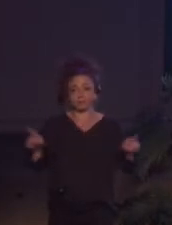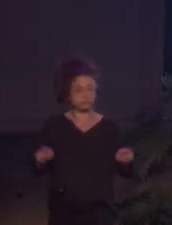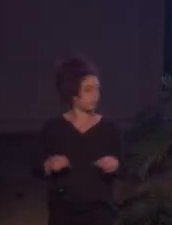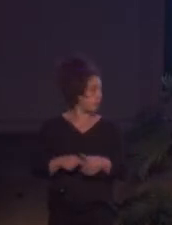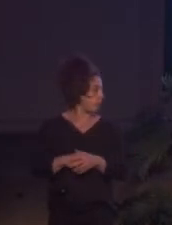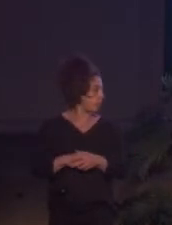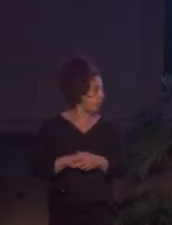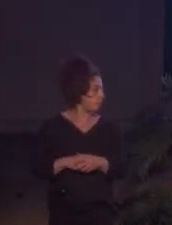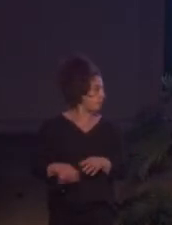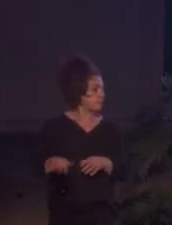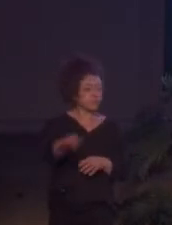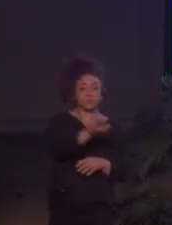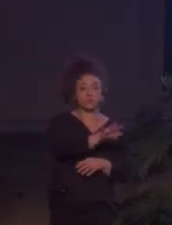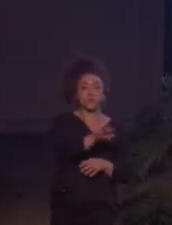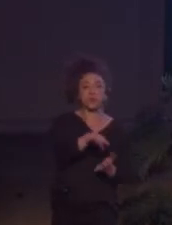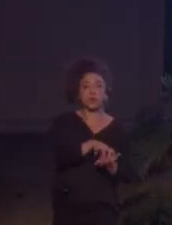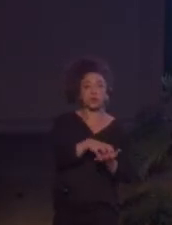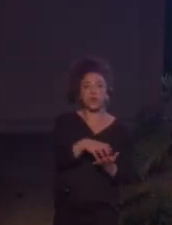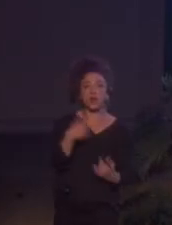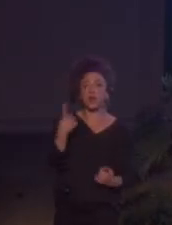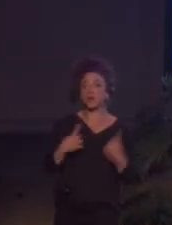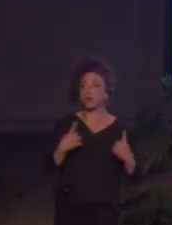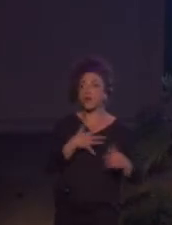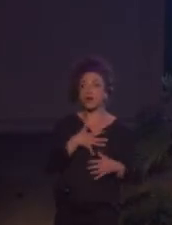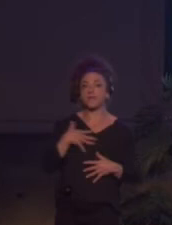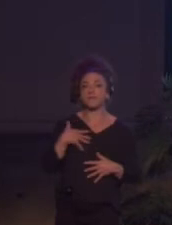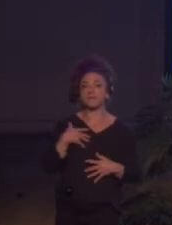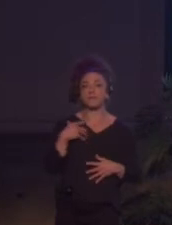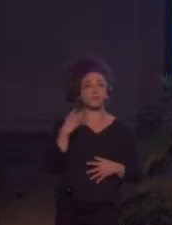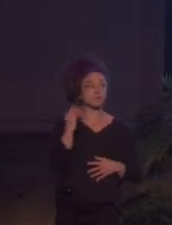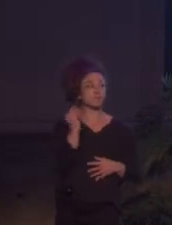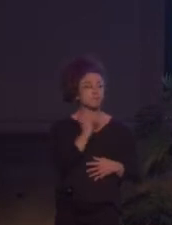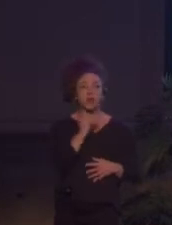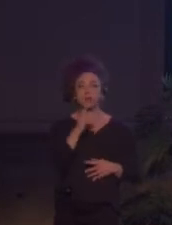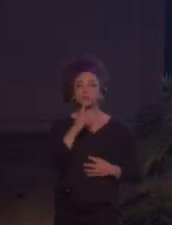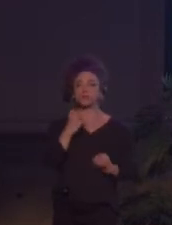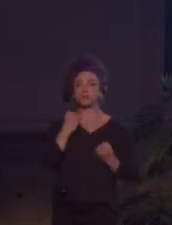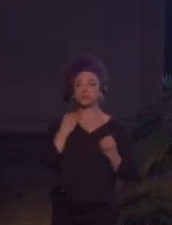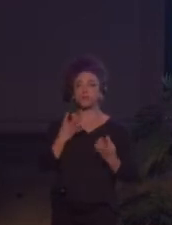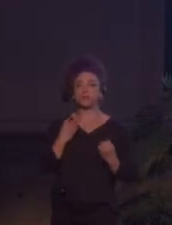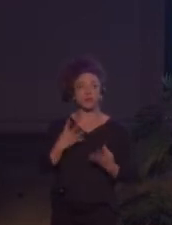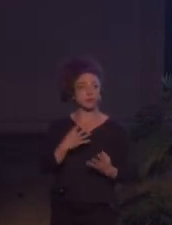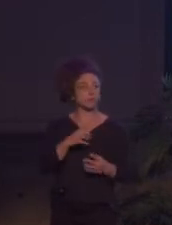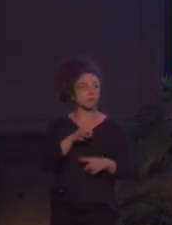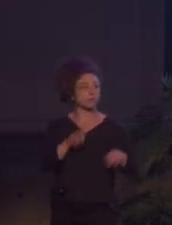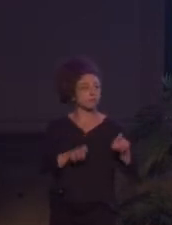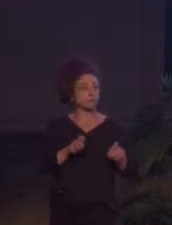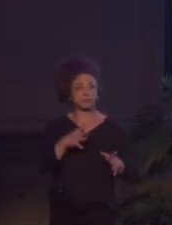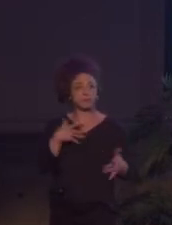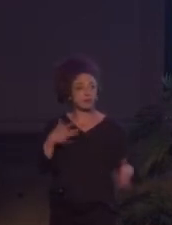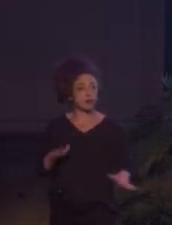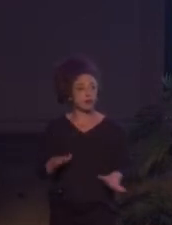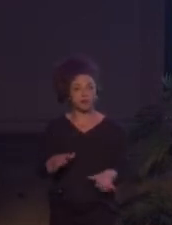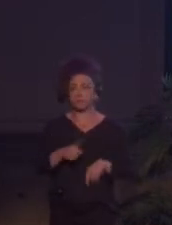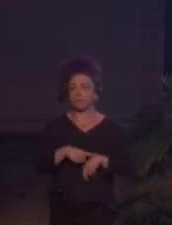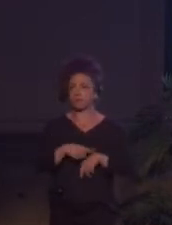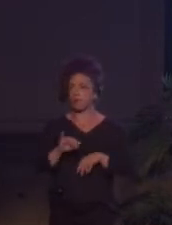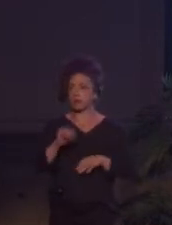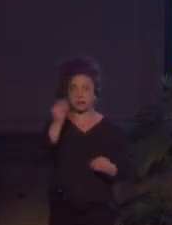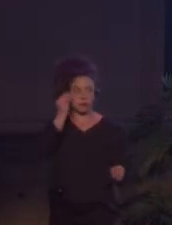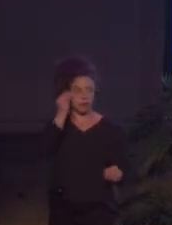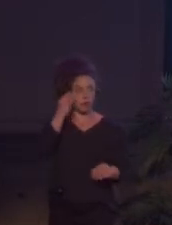Ez dakit, igual norbaitek zerbait komentatu nahi duen, galdetu. Nik uste denbora